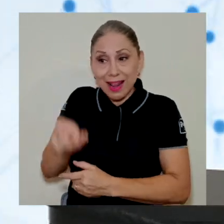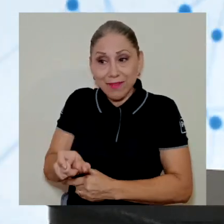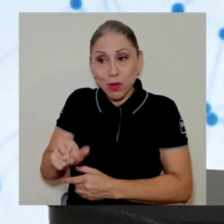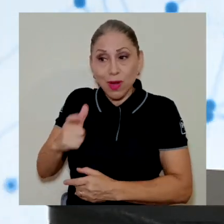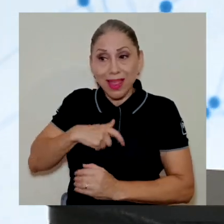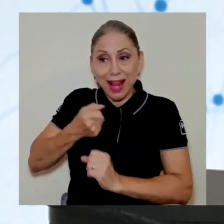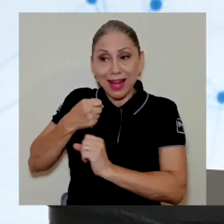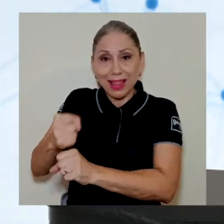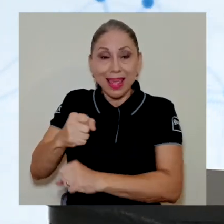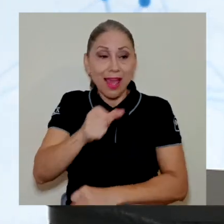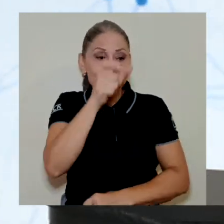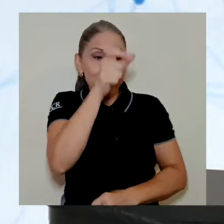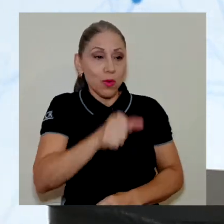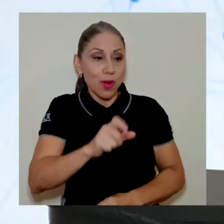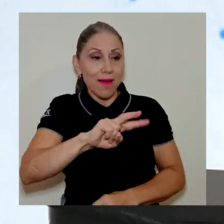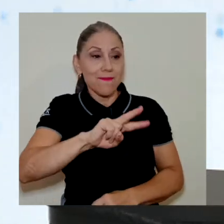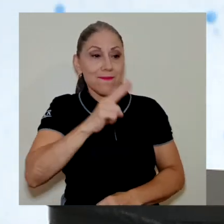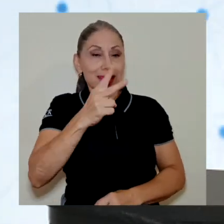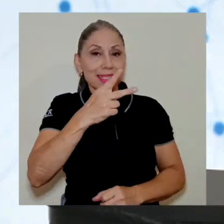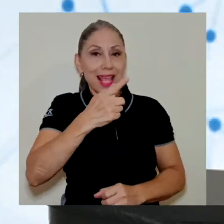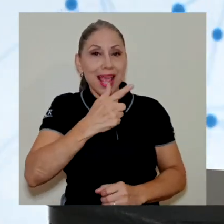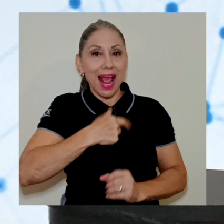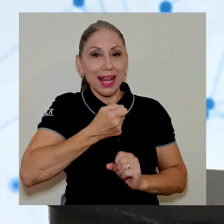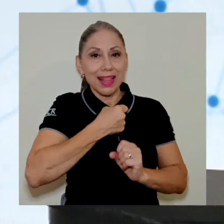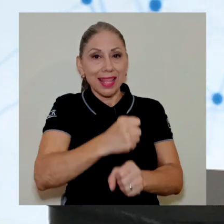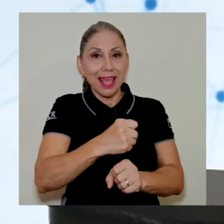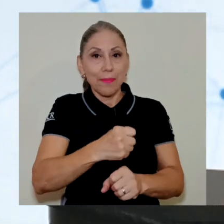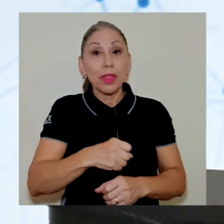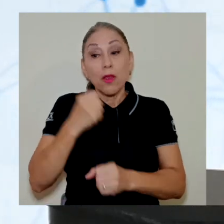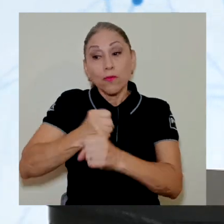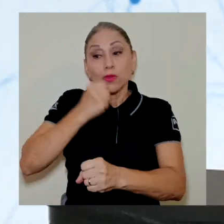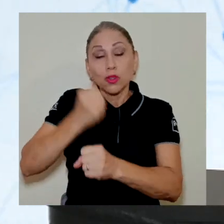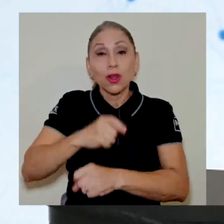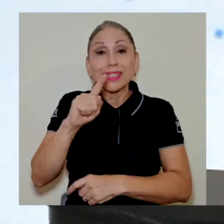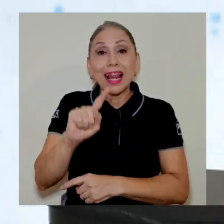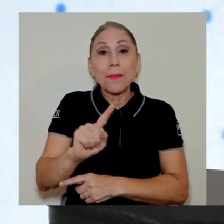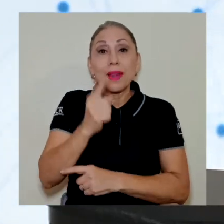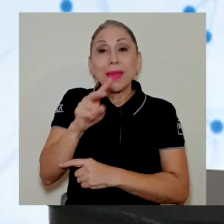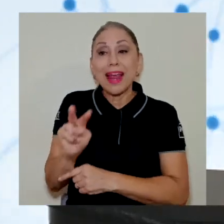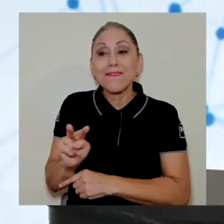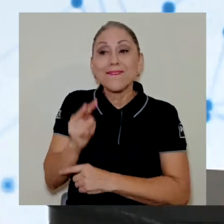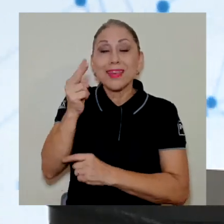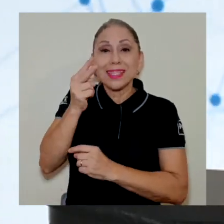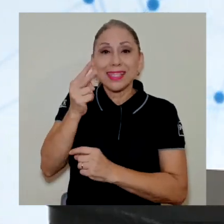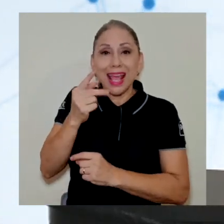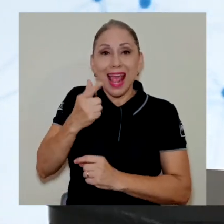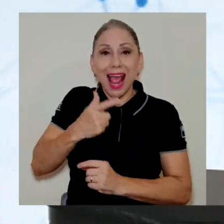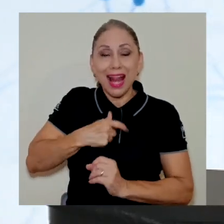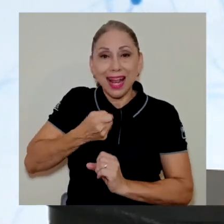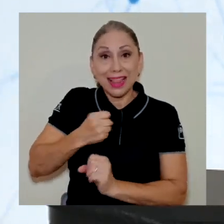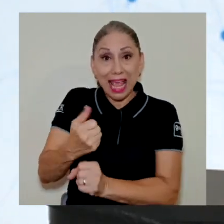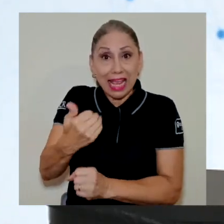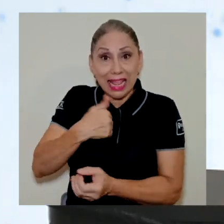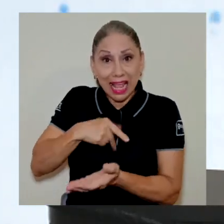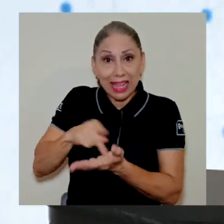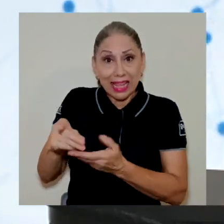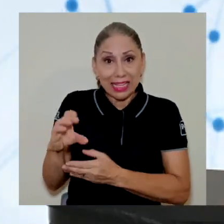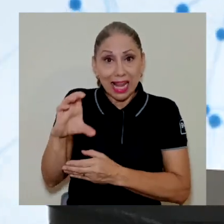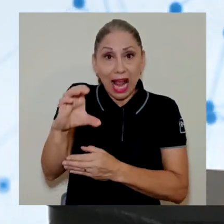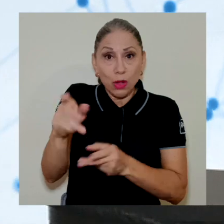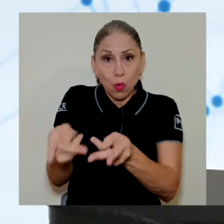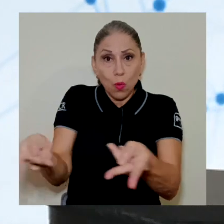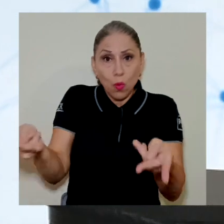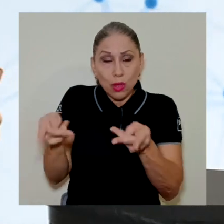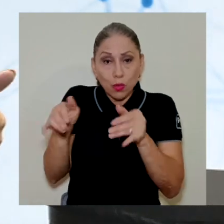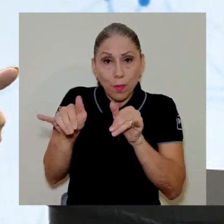de la alcaldía y la figura de la vicealcaldía. Y las funciones de la primera vicealcaldía, que es la que tiene salario, ¿verdad?, y la que tiene, digamos, como un puesto